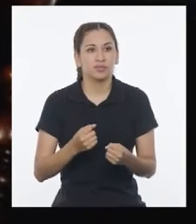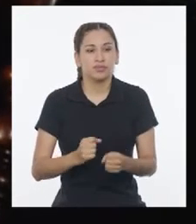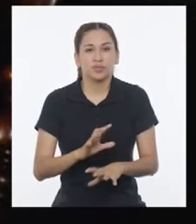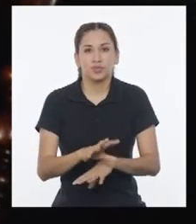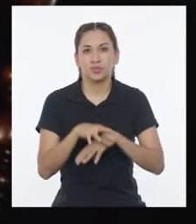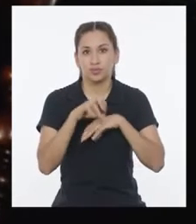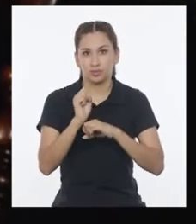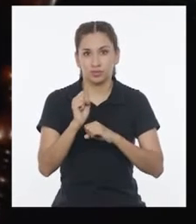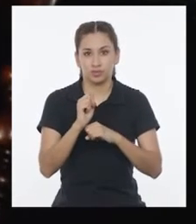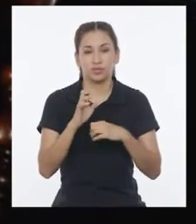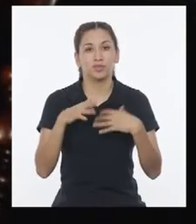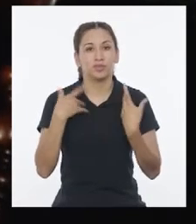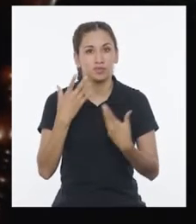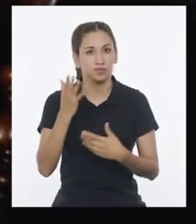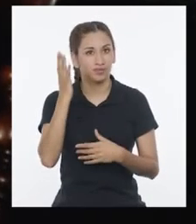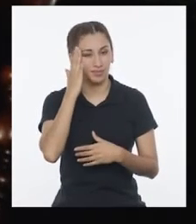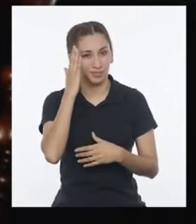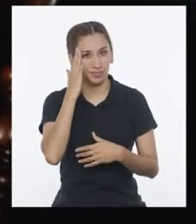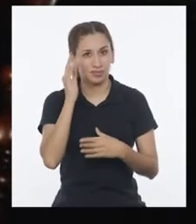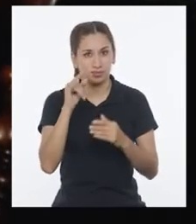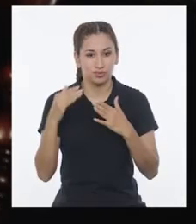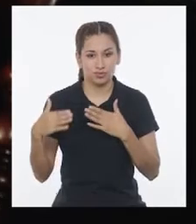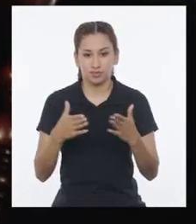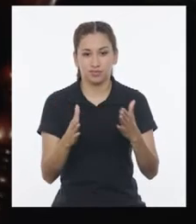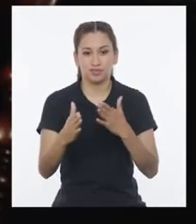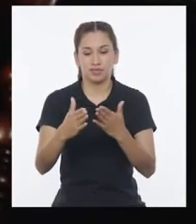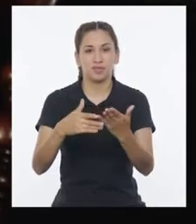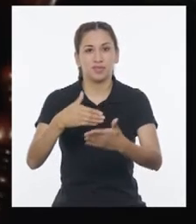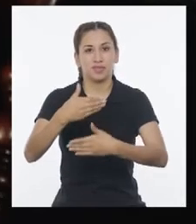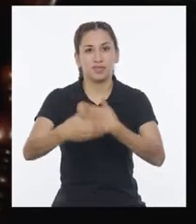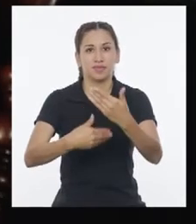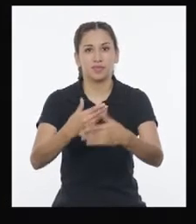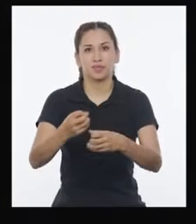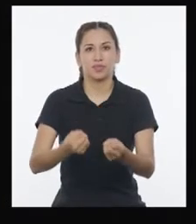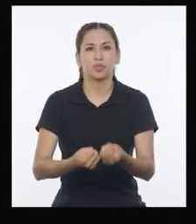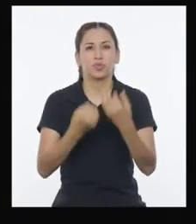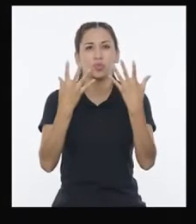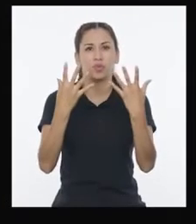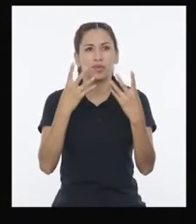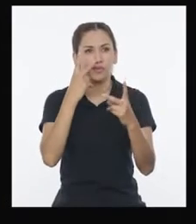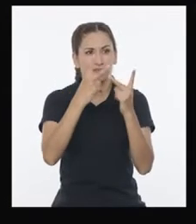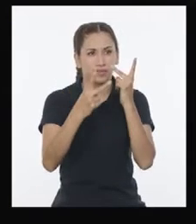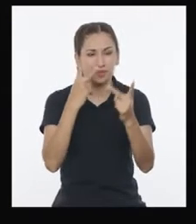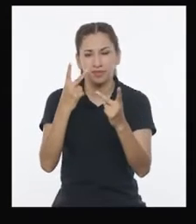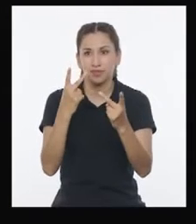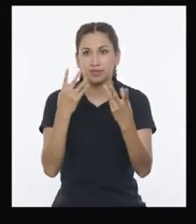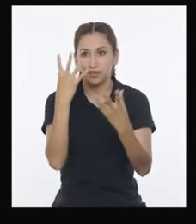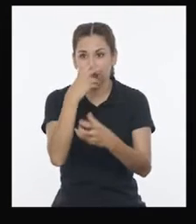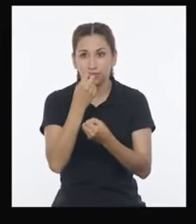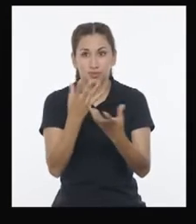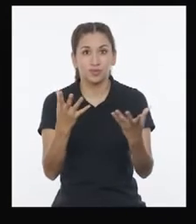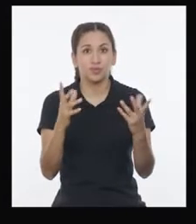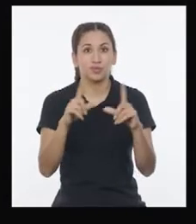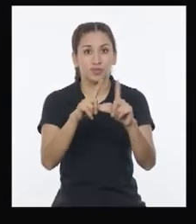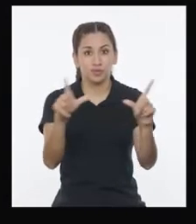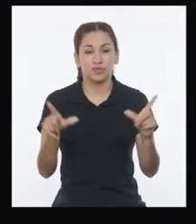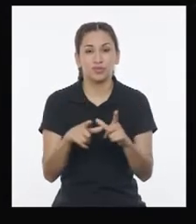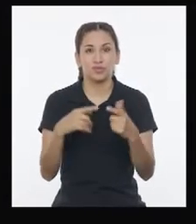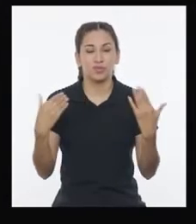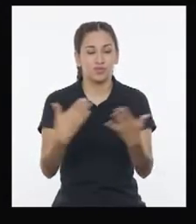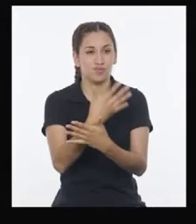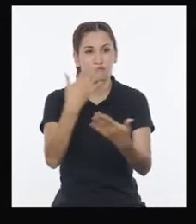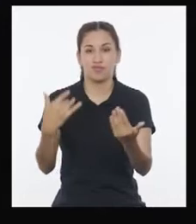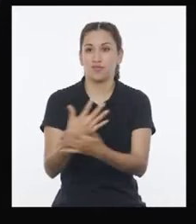nuestra civilización y se darían cuenta del camino recorrido. Cuánto más admirables les parecerían nuestras